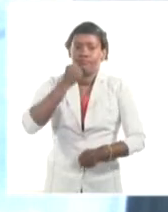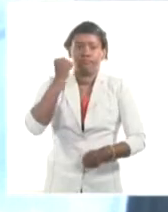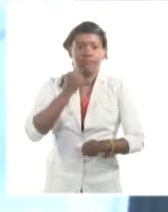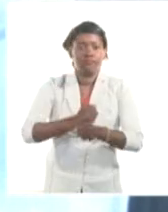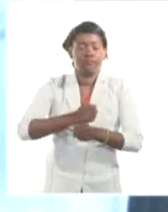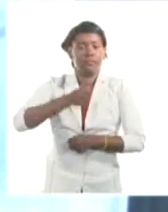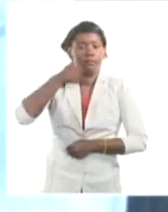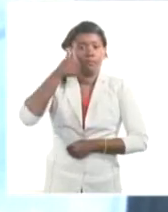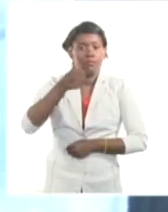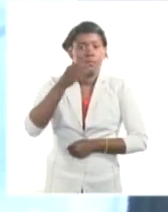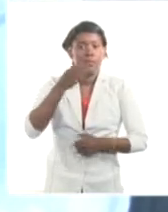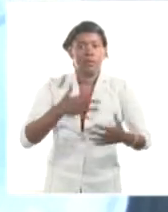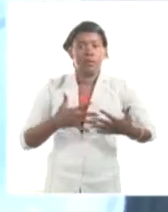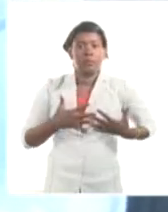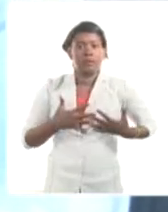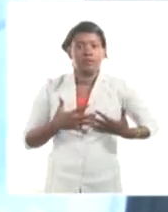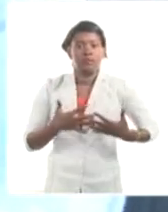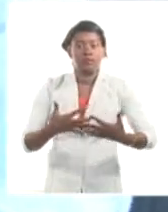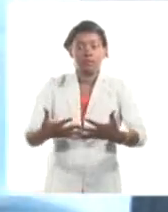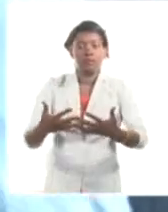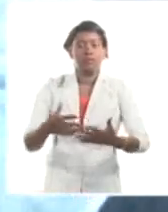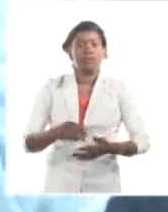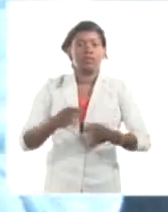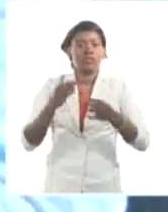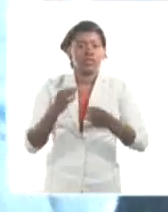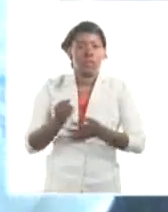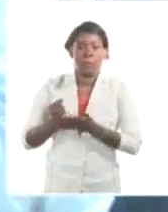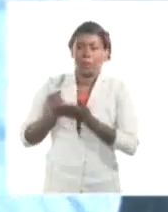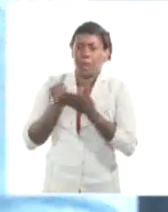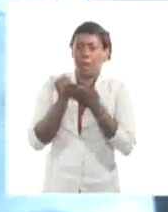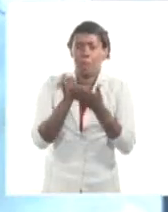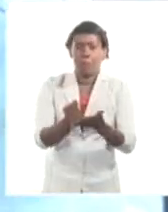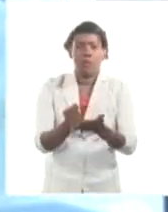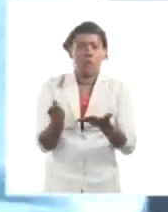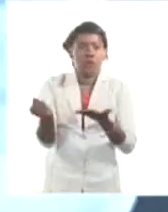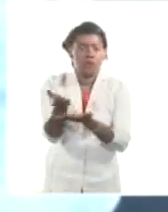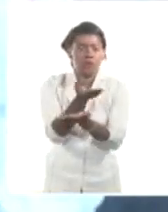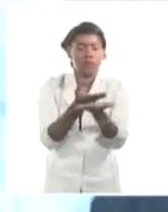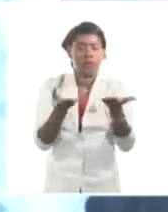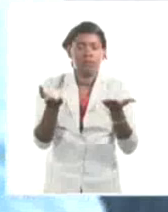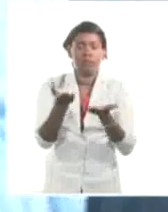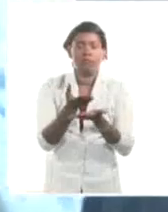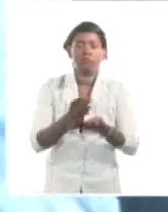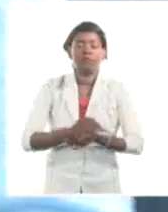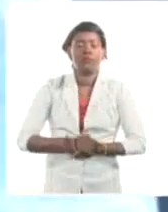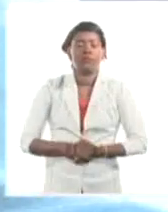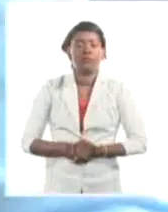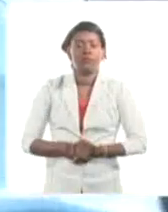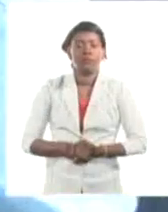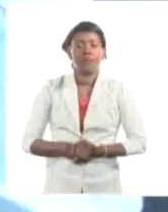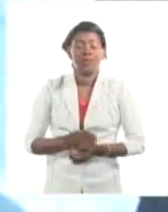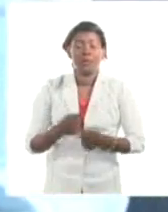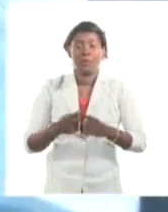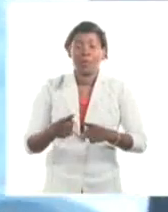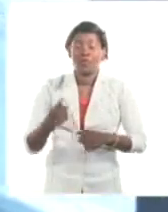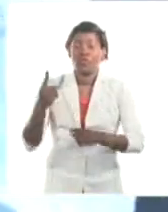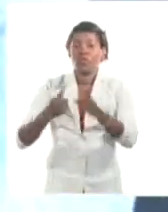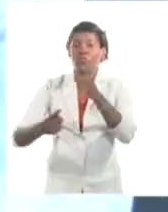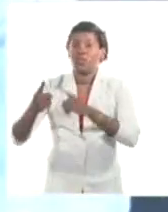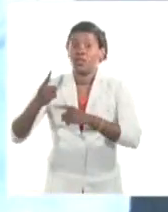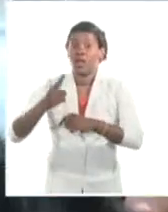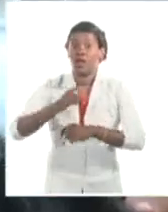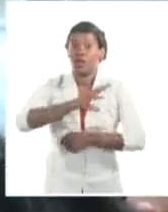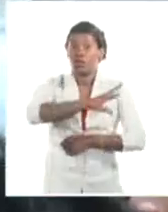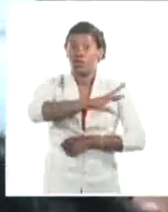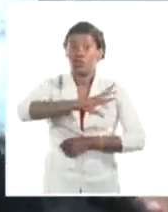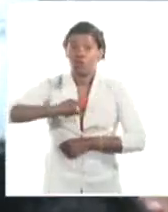de los cuales tiene una expresión contribuye ayuda da lo que tiene comparte lo que tiene pero en este caso cuando le roban algo hay que ver